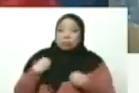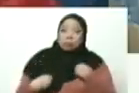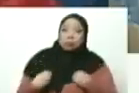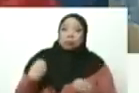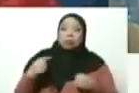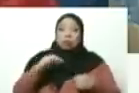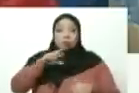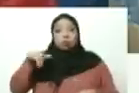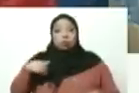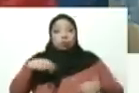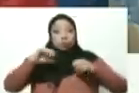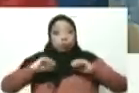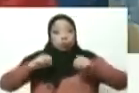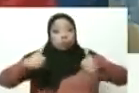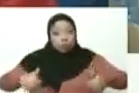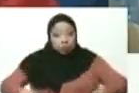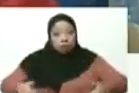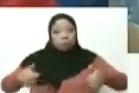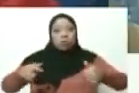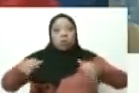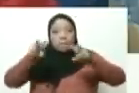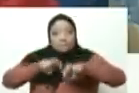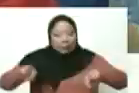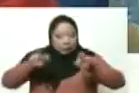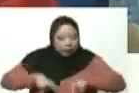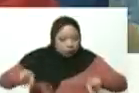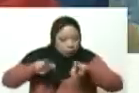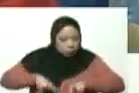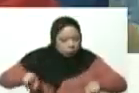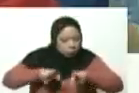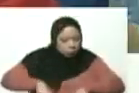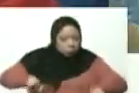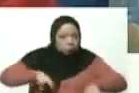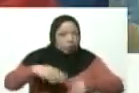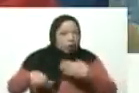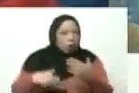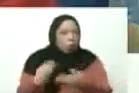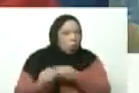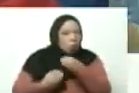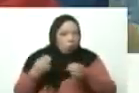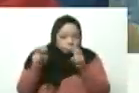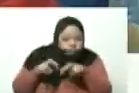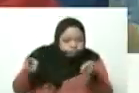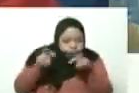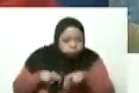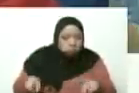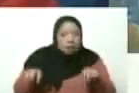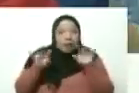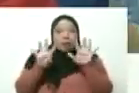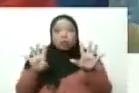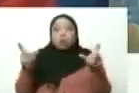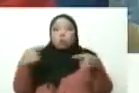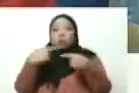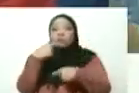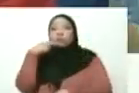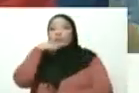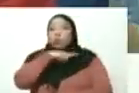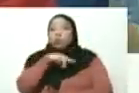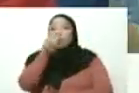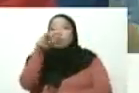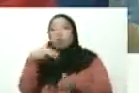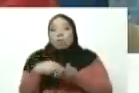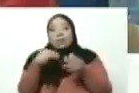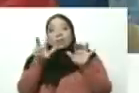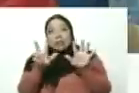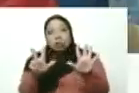a reabrir el caso a partir de el 9 de octubre del año 2018